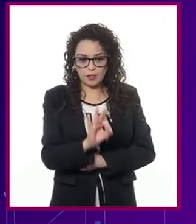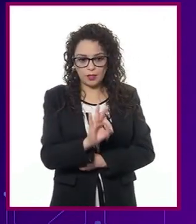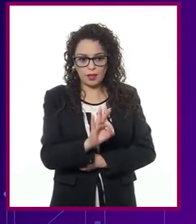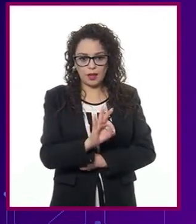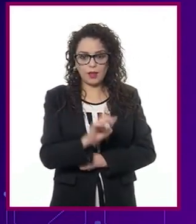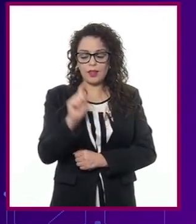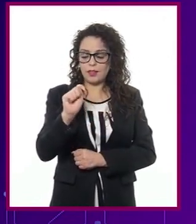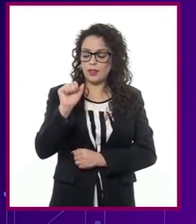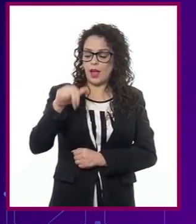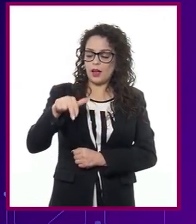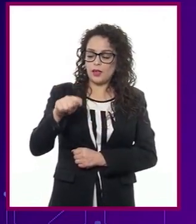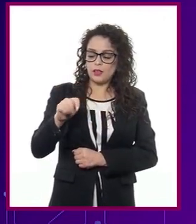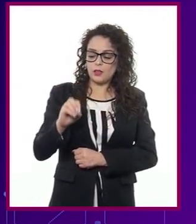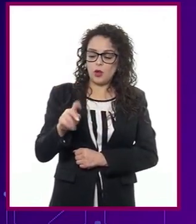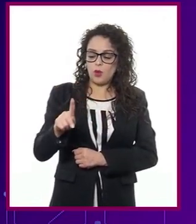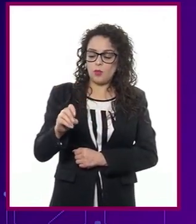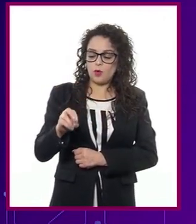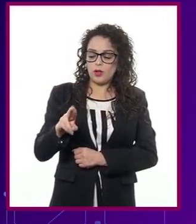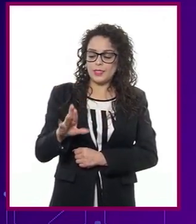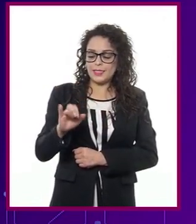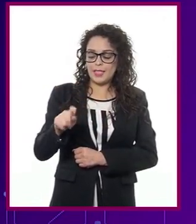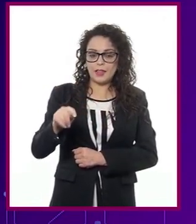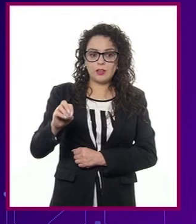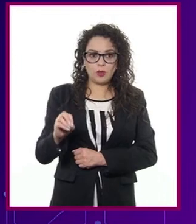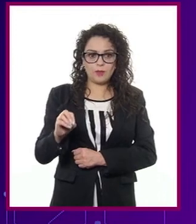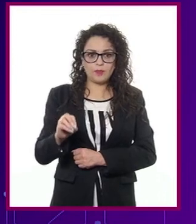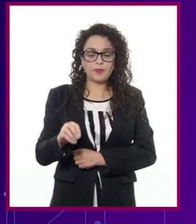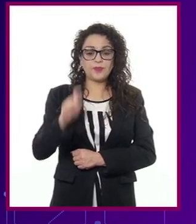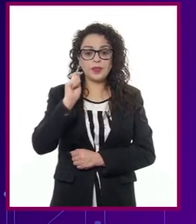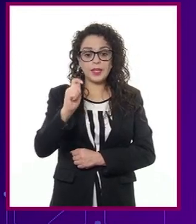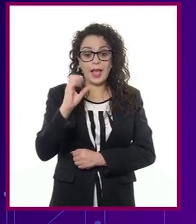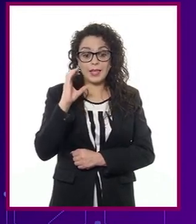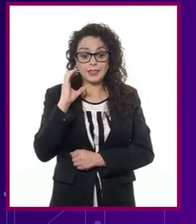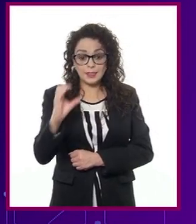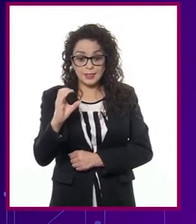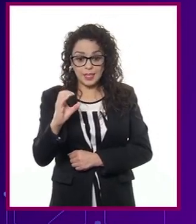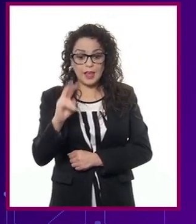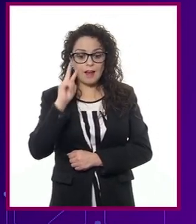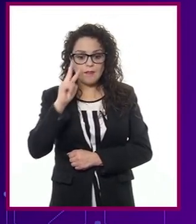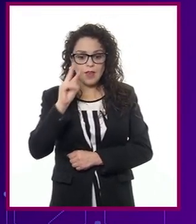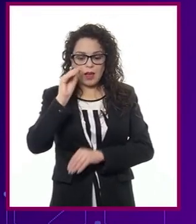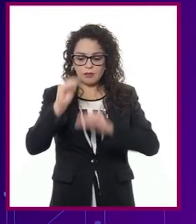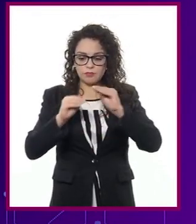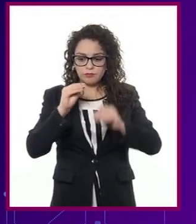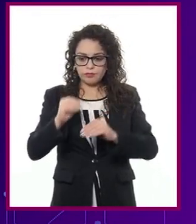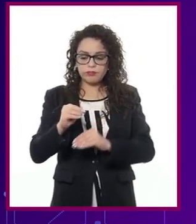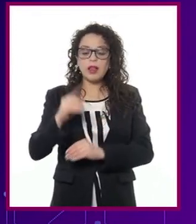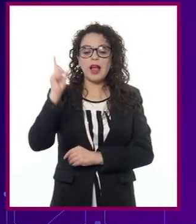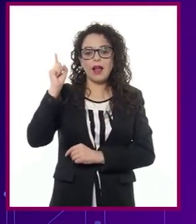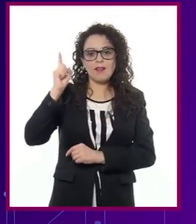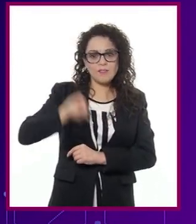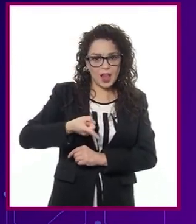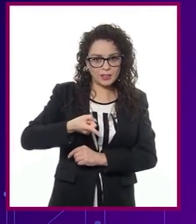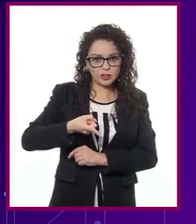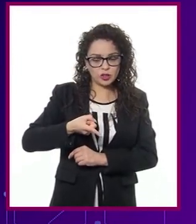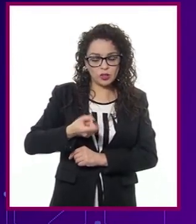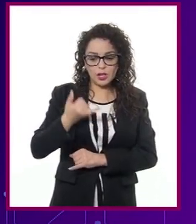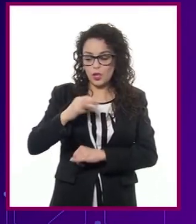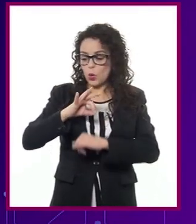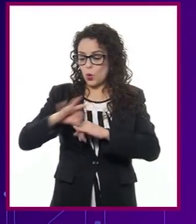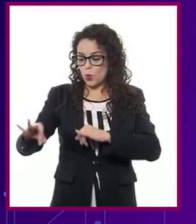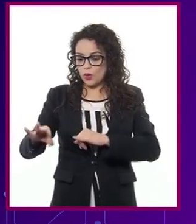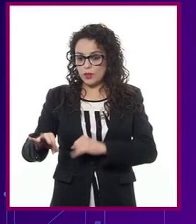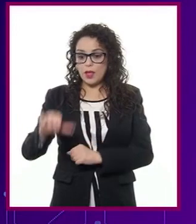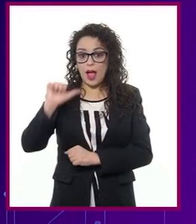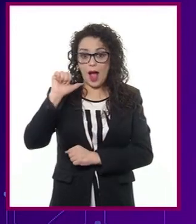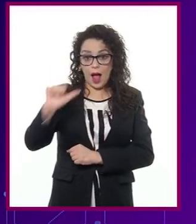por ciento. El recuadro C, dicha representación se hace como fracción y finalmente, en el